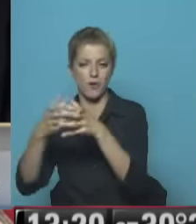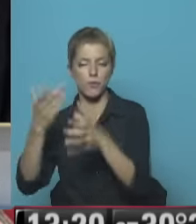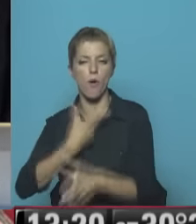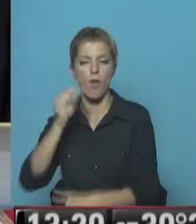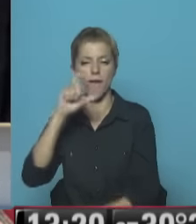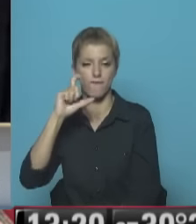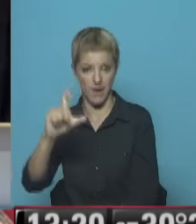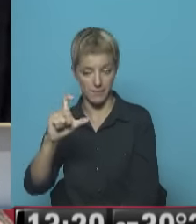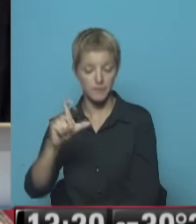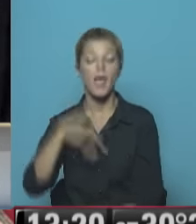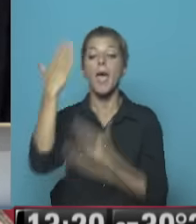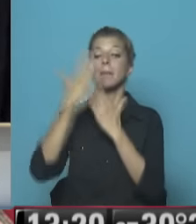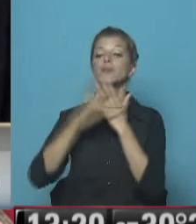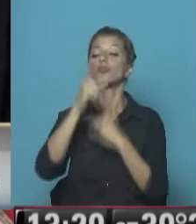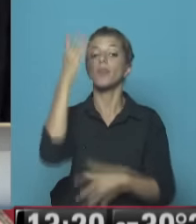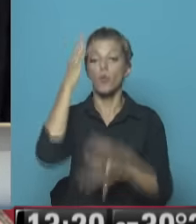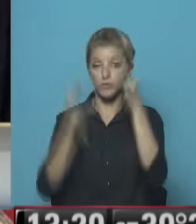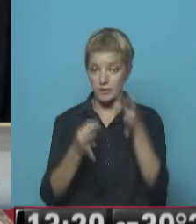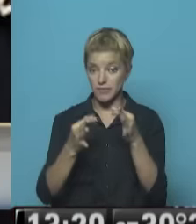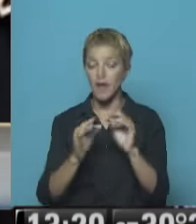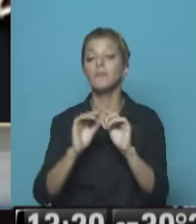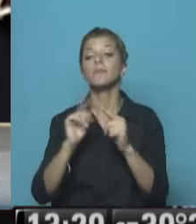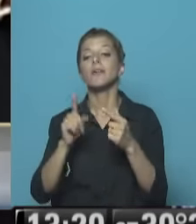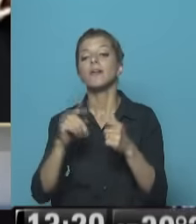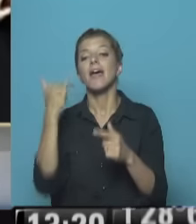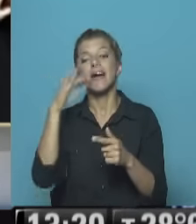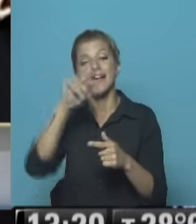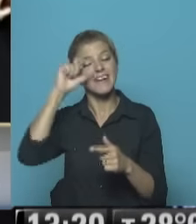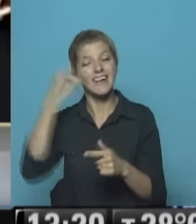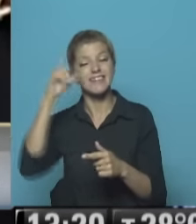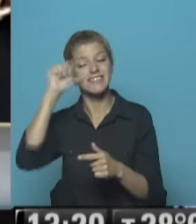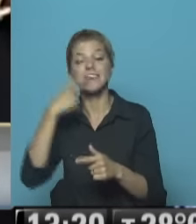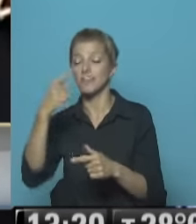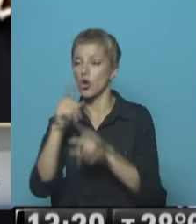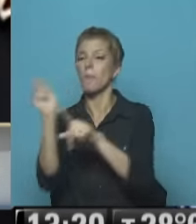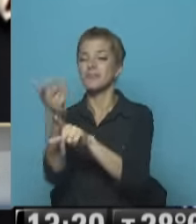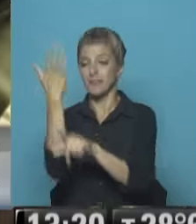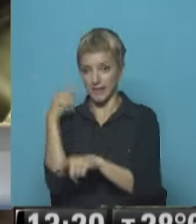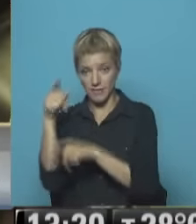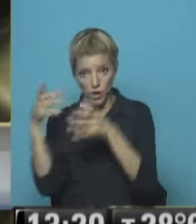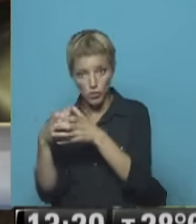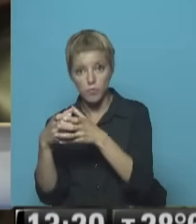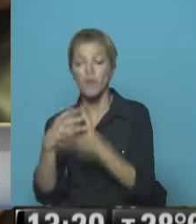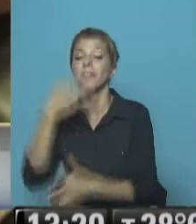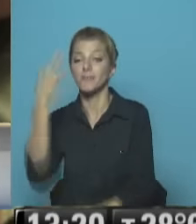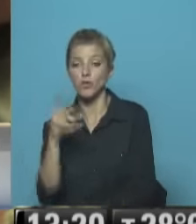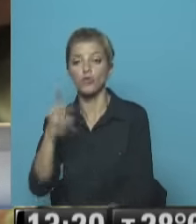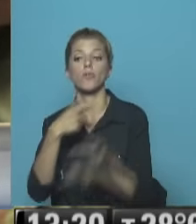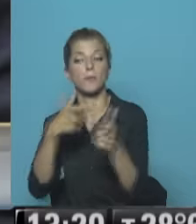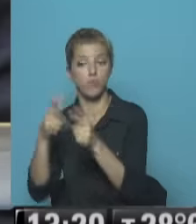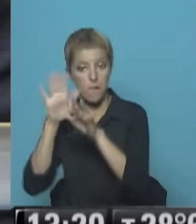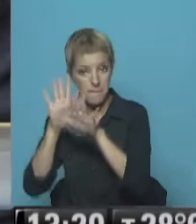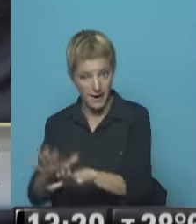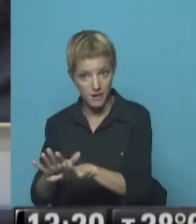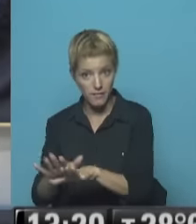Justicia, Yesid Reyes, así como hace unos meses la guerrilla tomó la decisión unilateral sobre un cese el fuego,